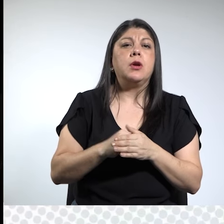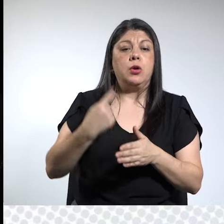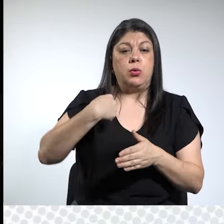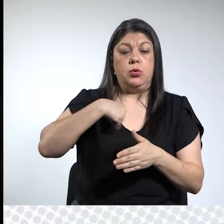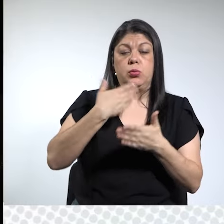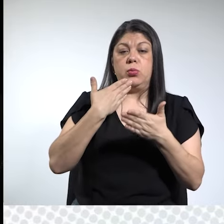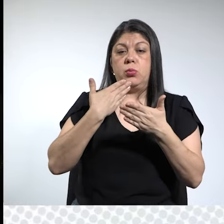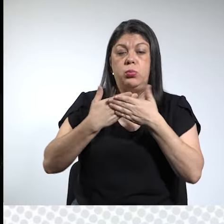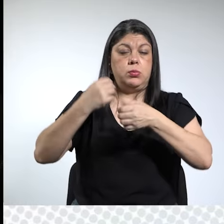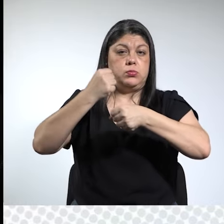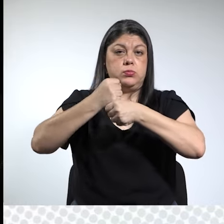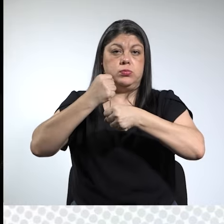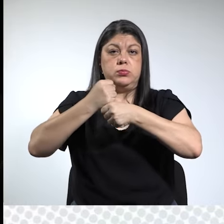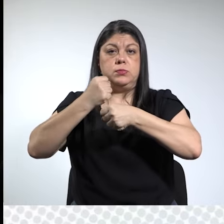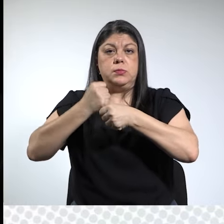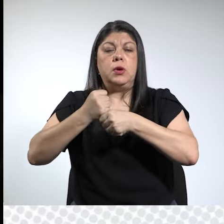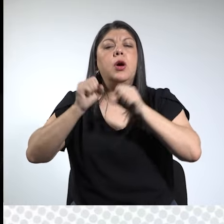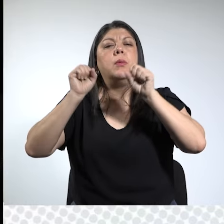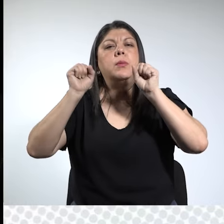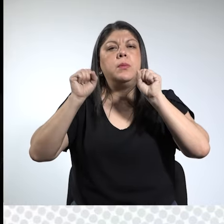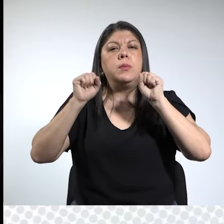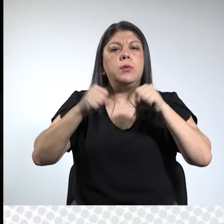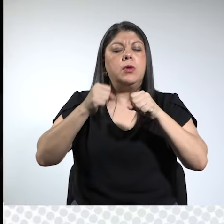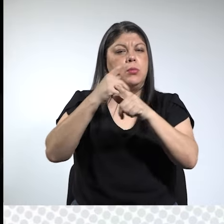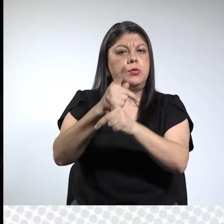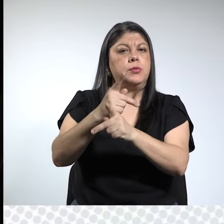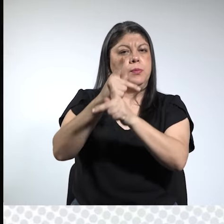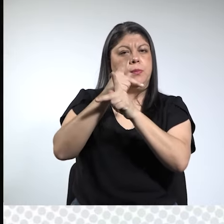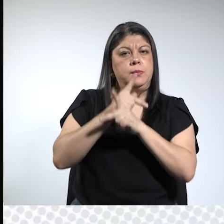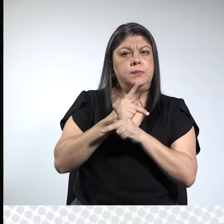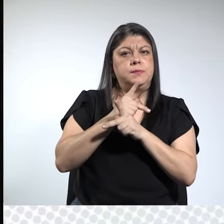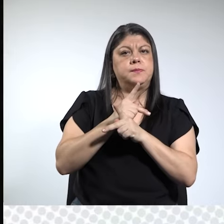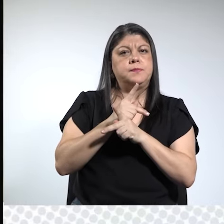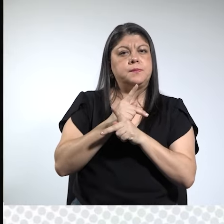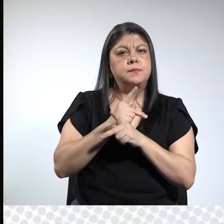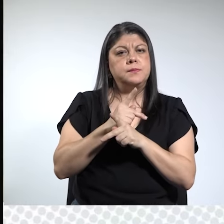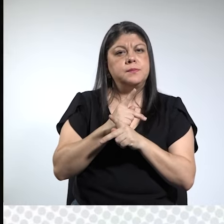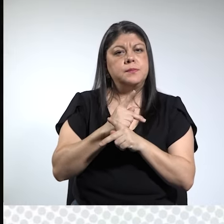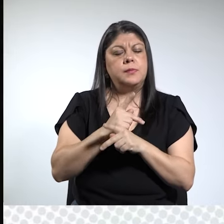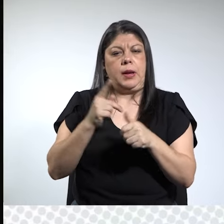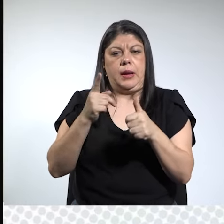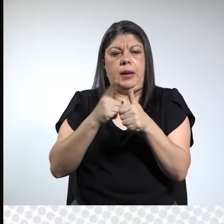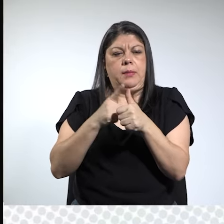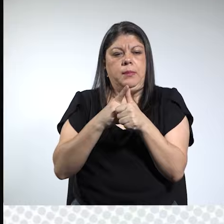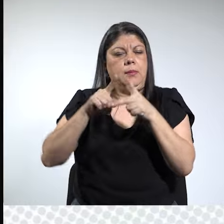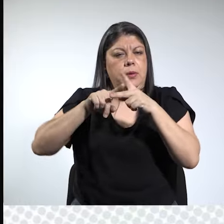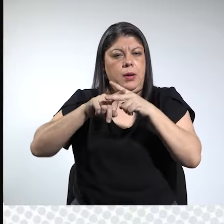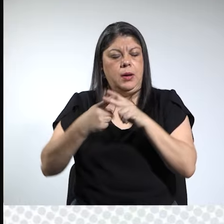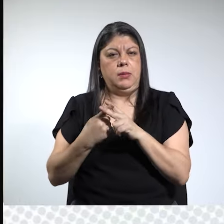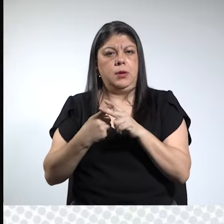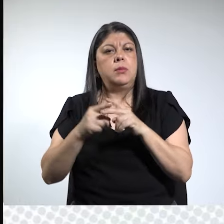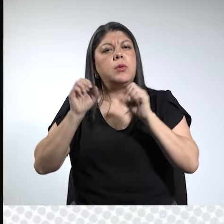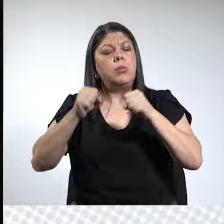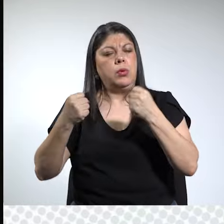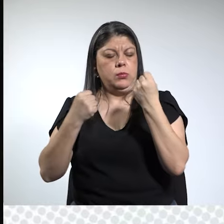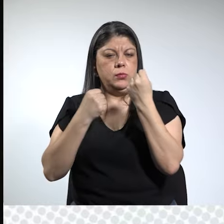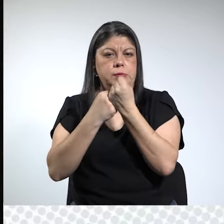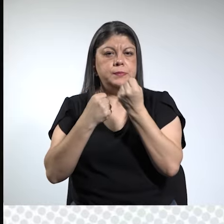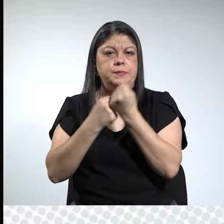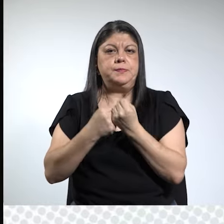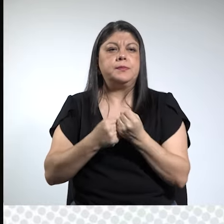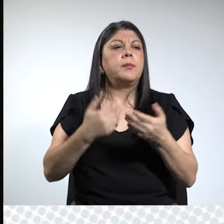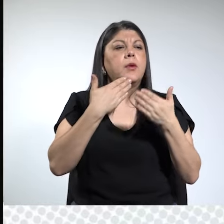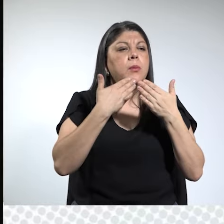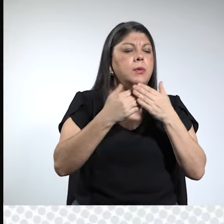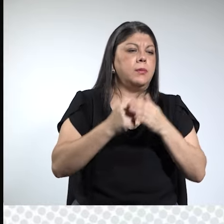somos eficientes, podemos protegerlos de primera entrada y con eso apoyarlos.